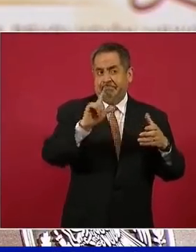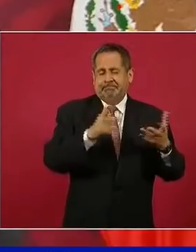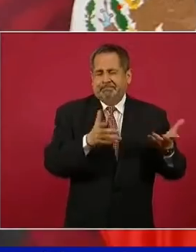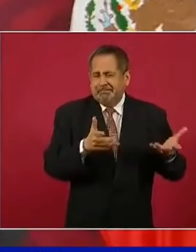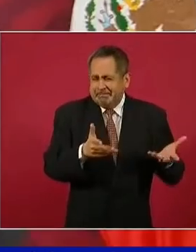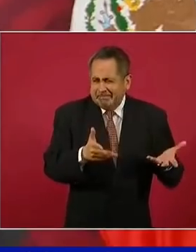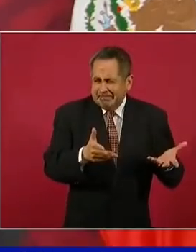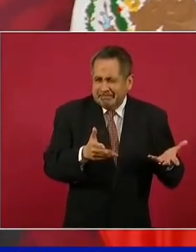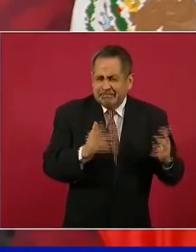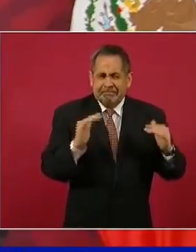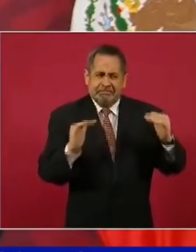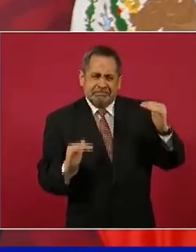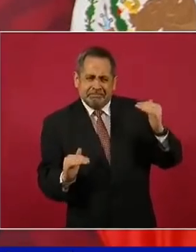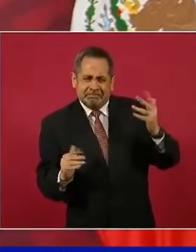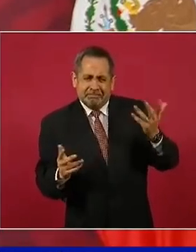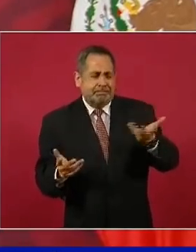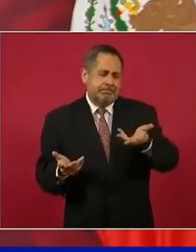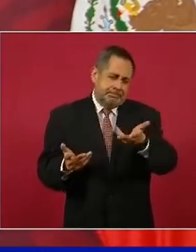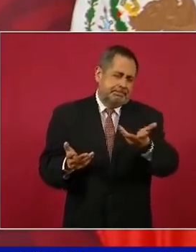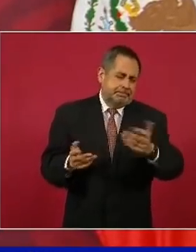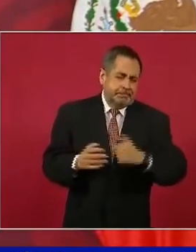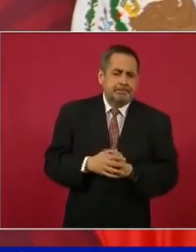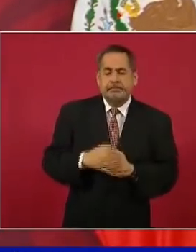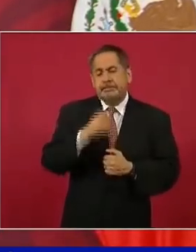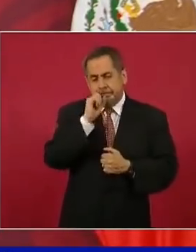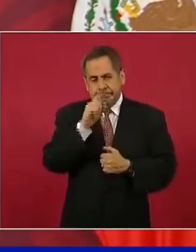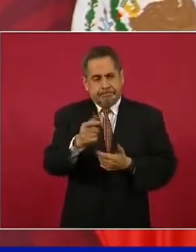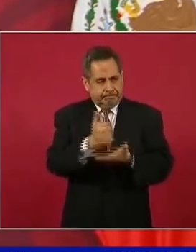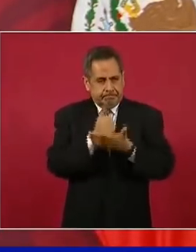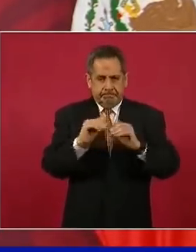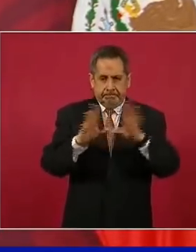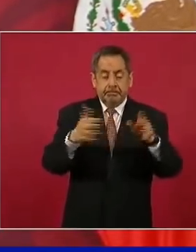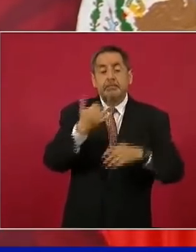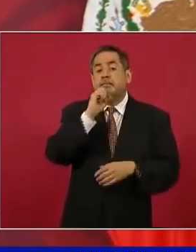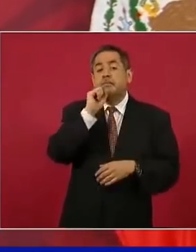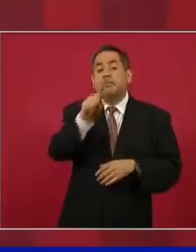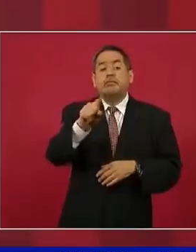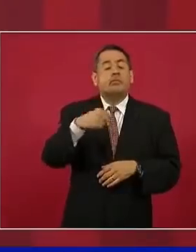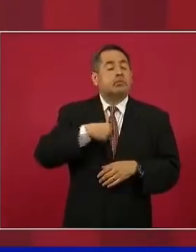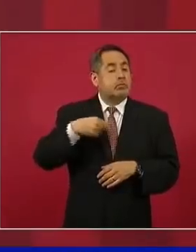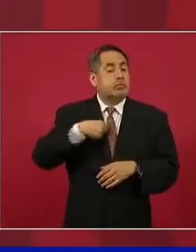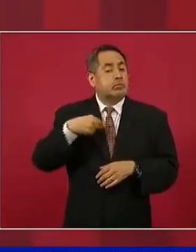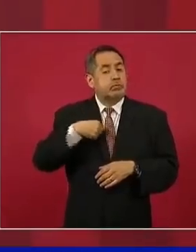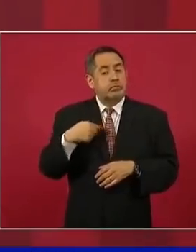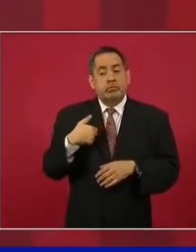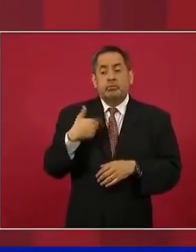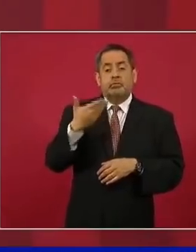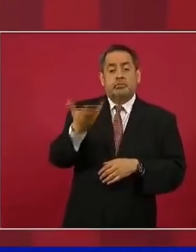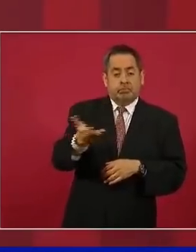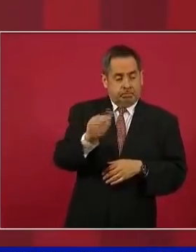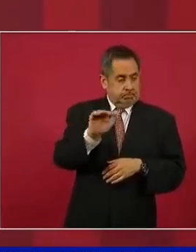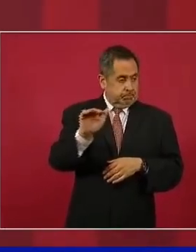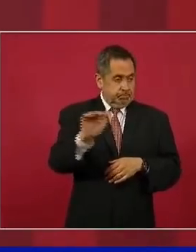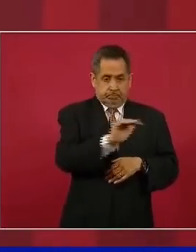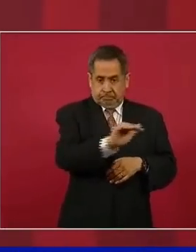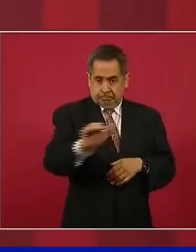Entonces, va a ayudar mucho. Y luego también, cuando estoy pidiendo que